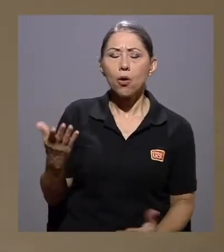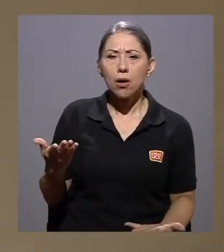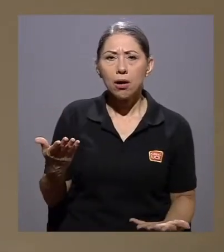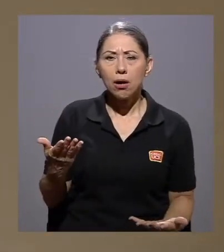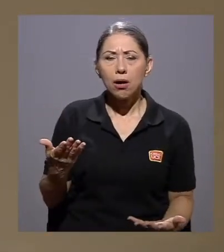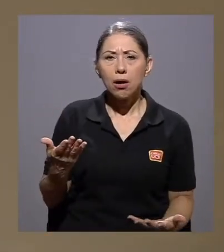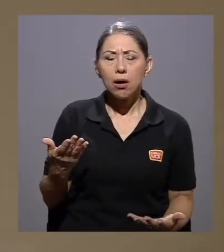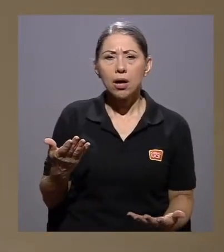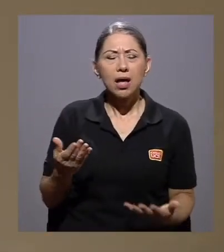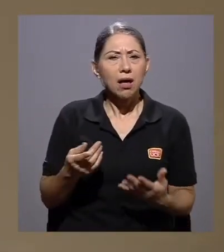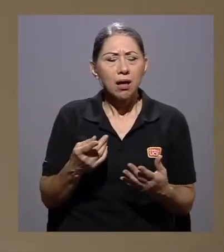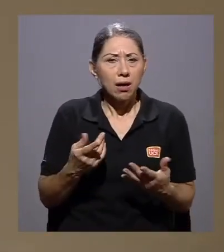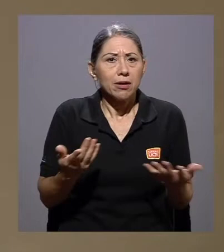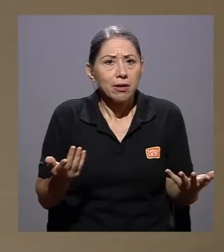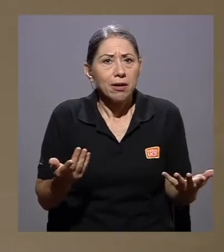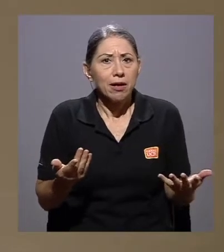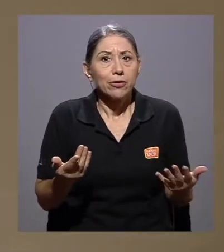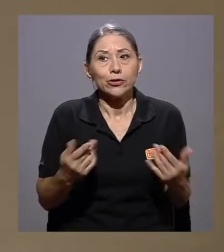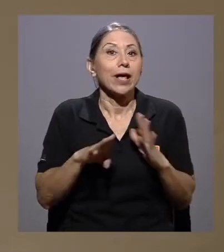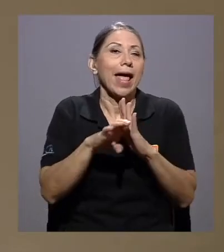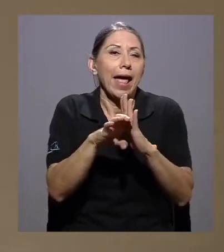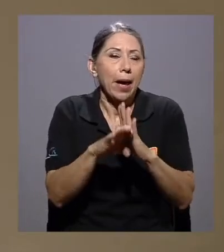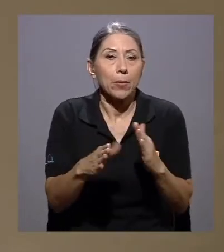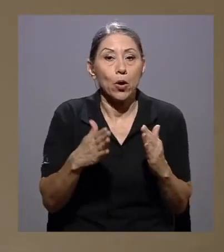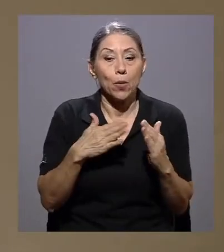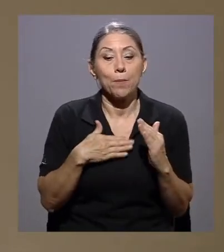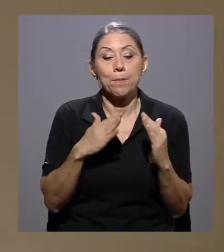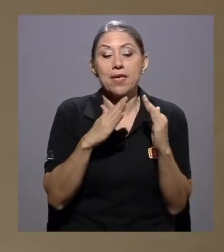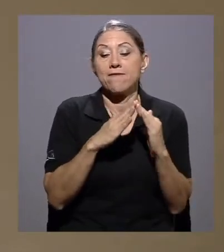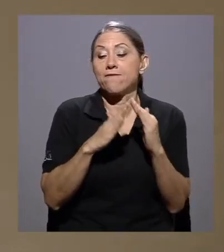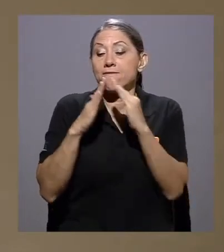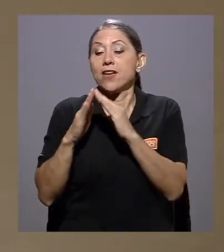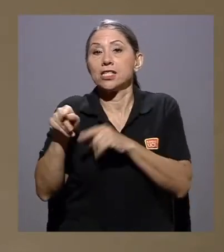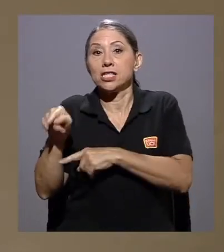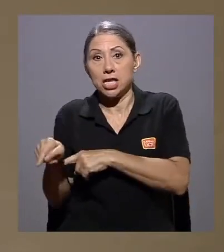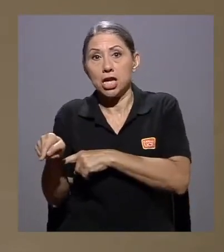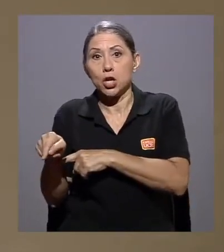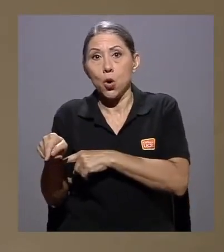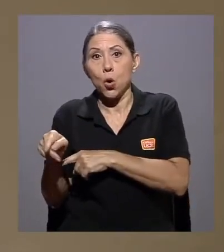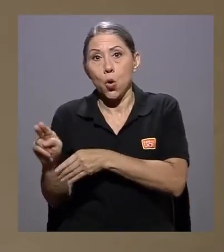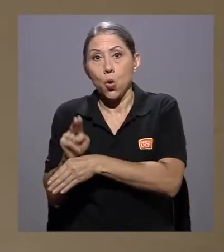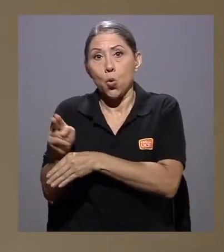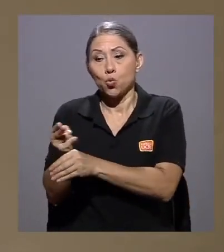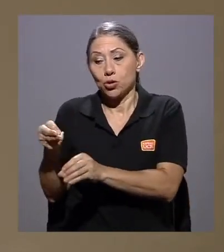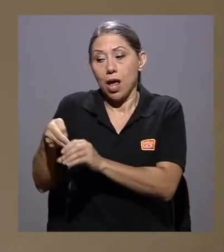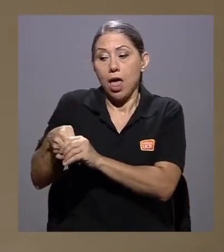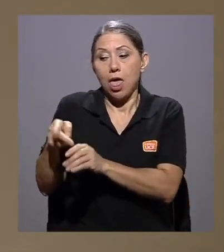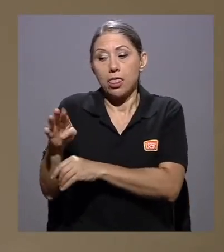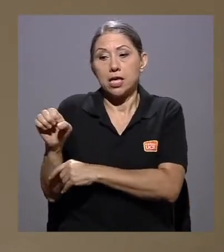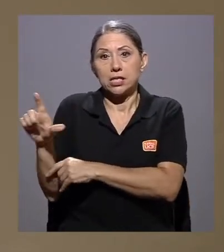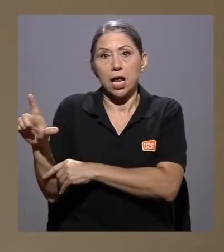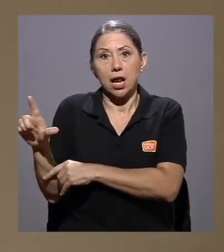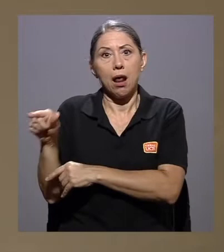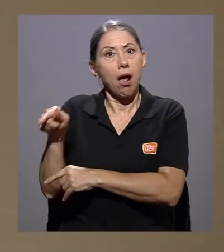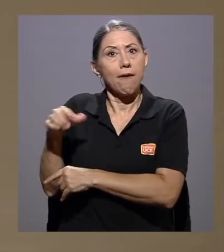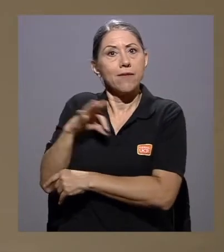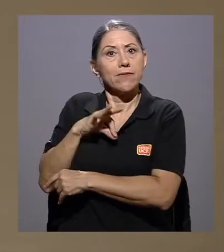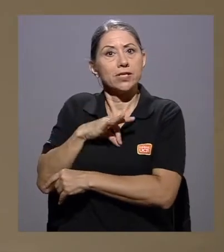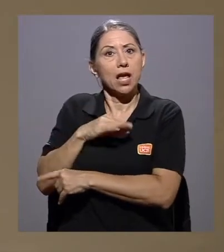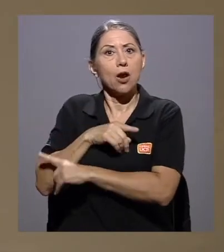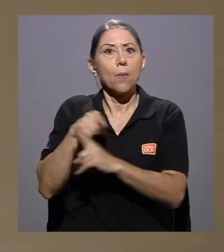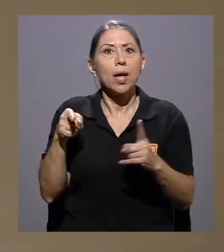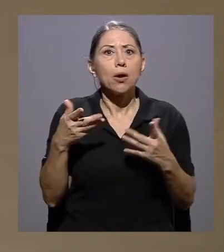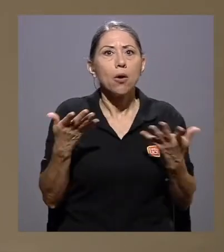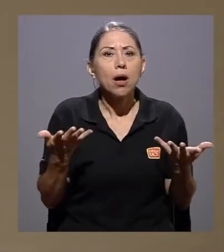Entonces, claro, mi vecino tiene y usa diésel, va a venir beneficiado. Pero aquí los grandes